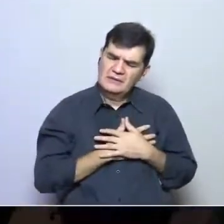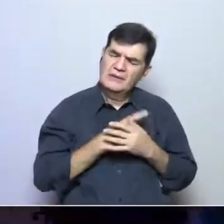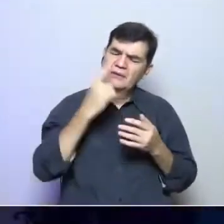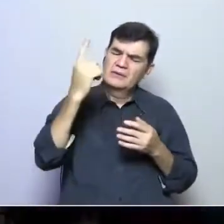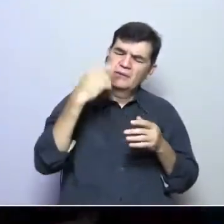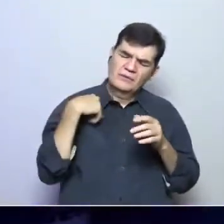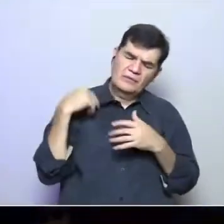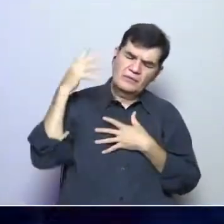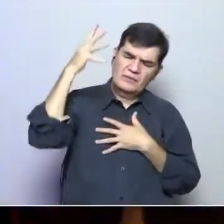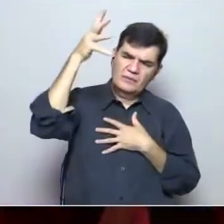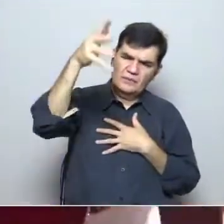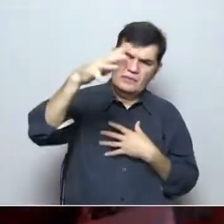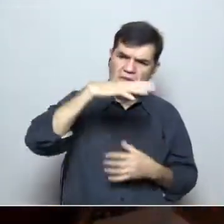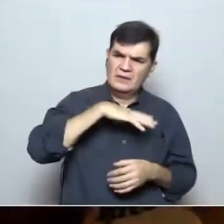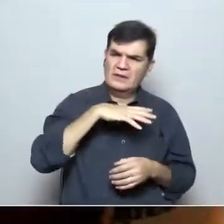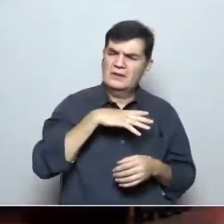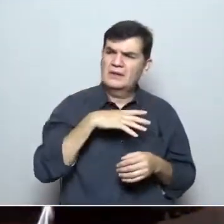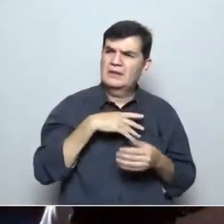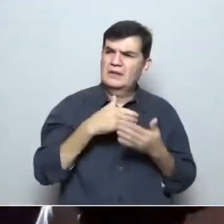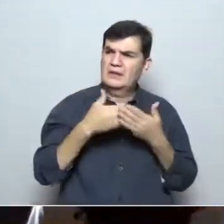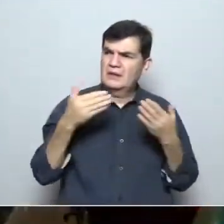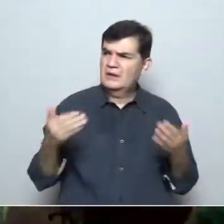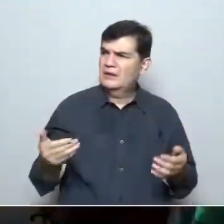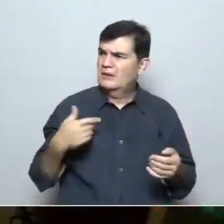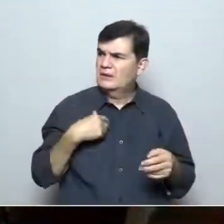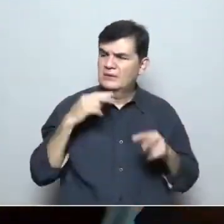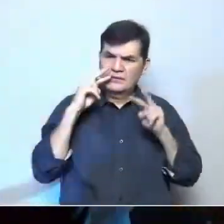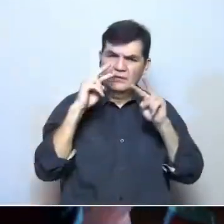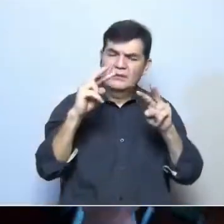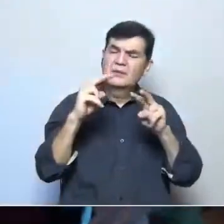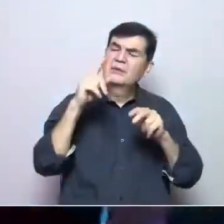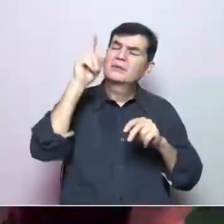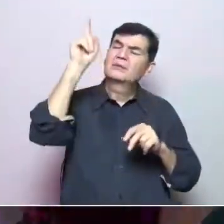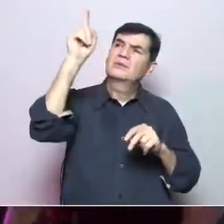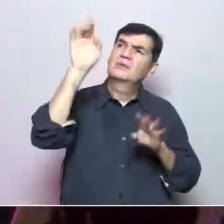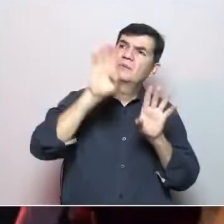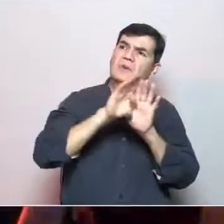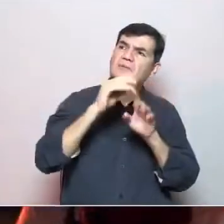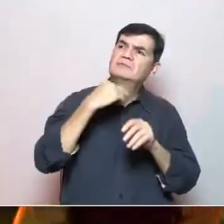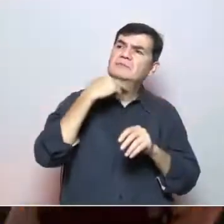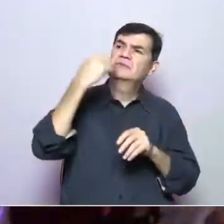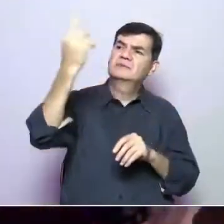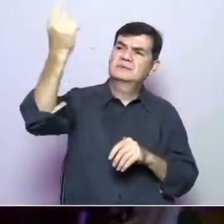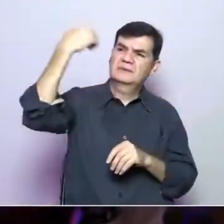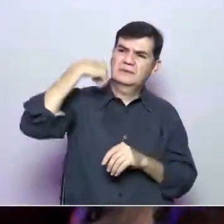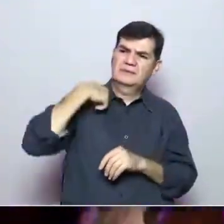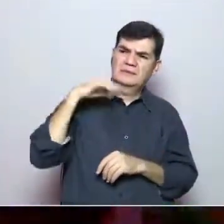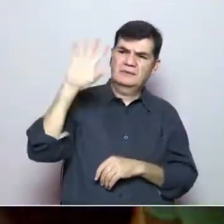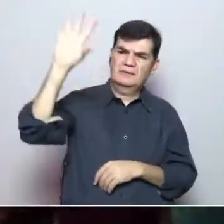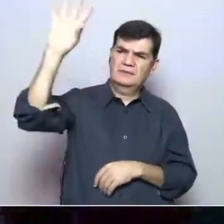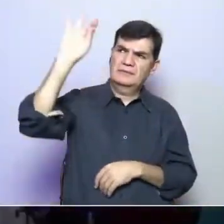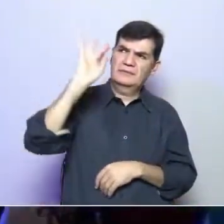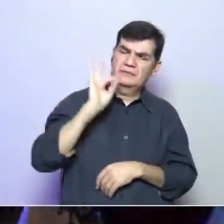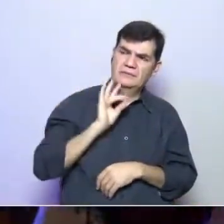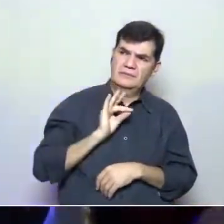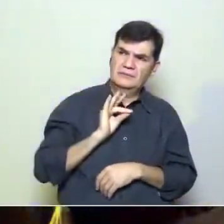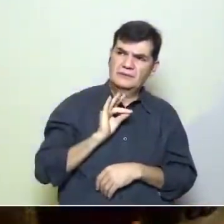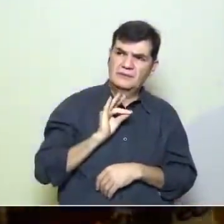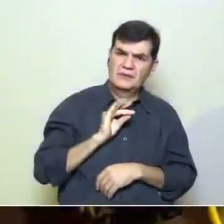Tengo futuro, ahora veo, porque tu voz me habló.